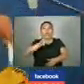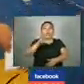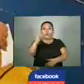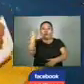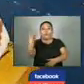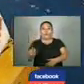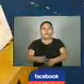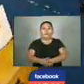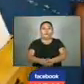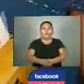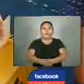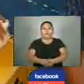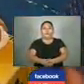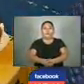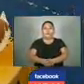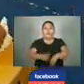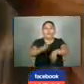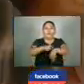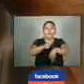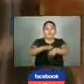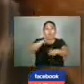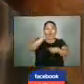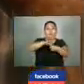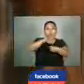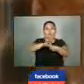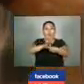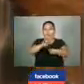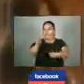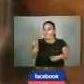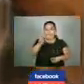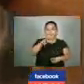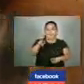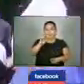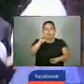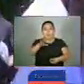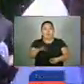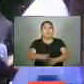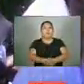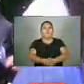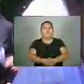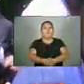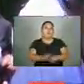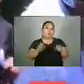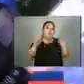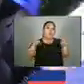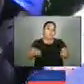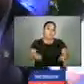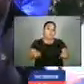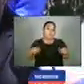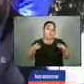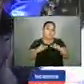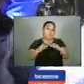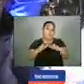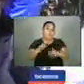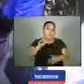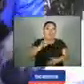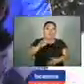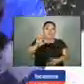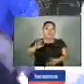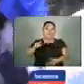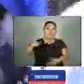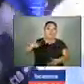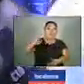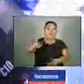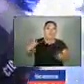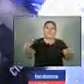Los ciclos electorales impares que rigen actualmente obligan a que cada 15 años se den las